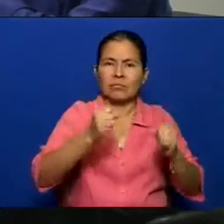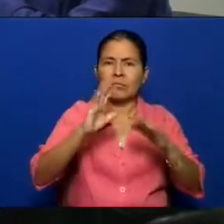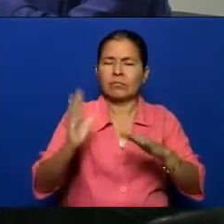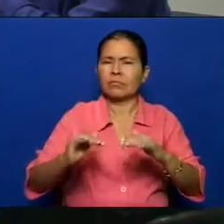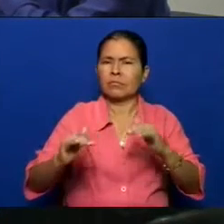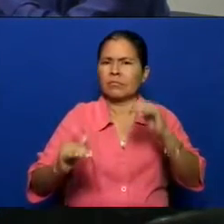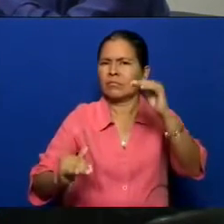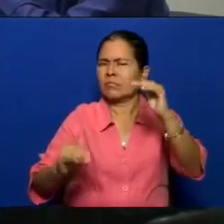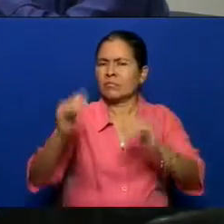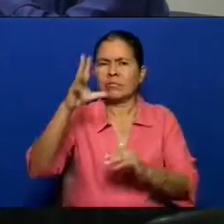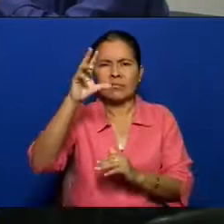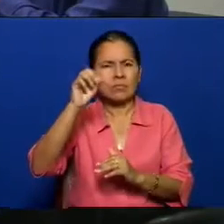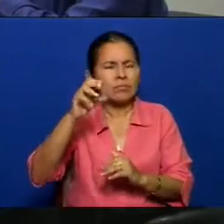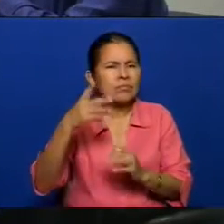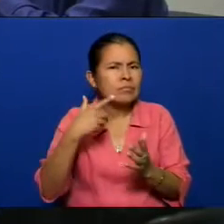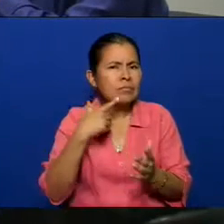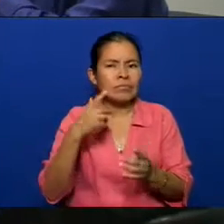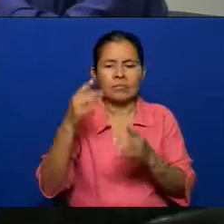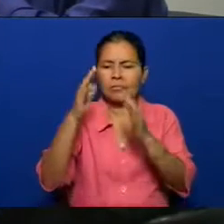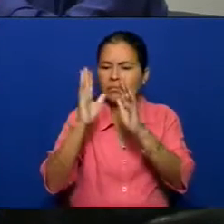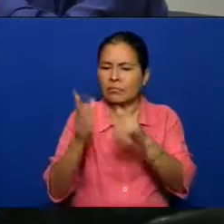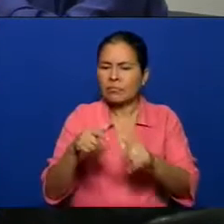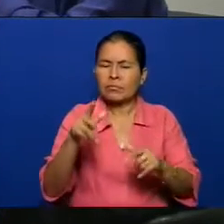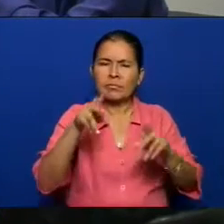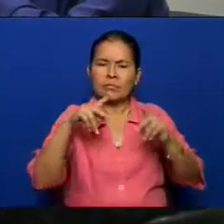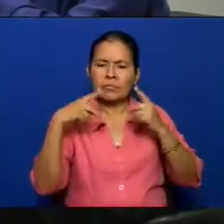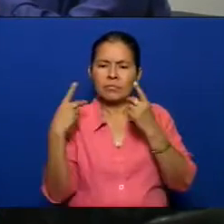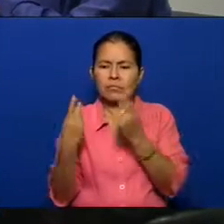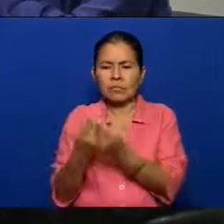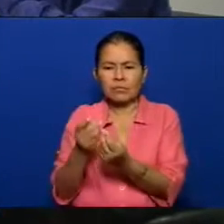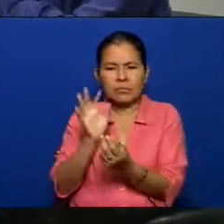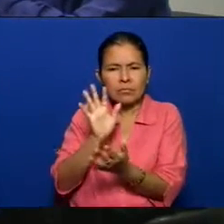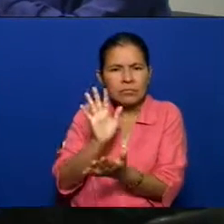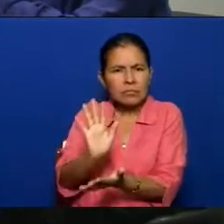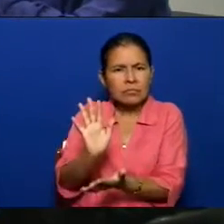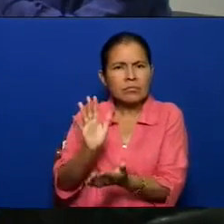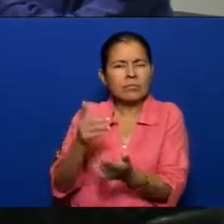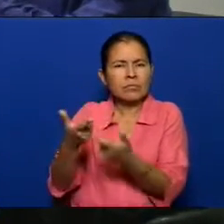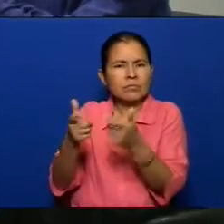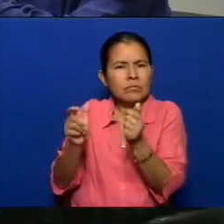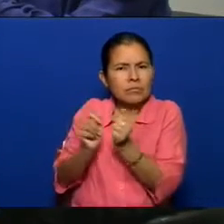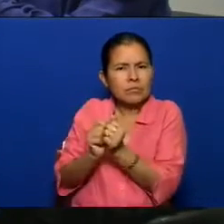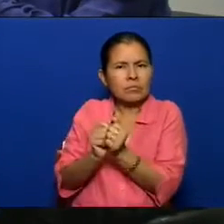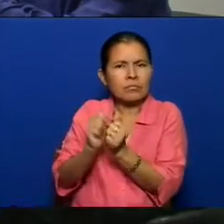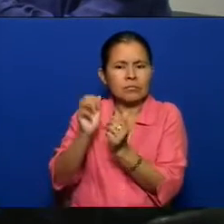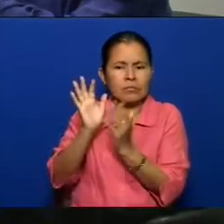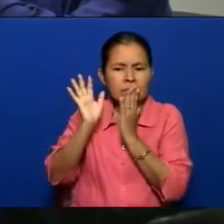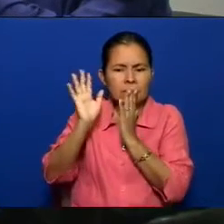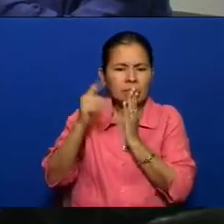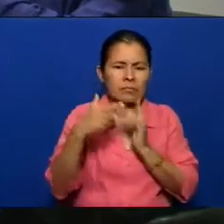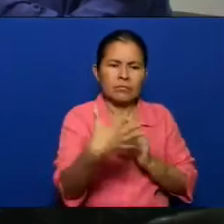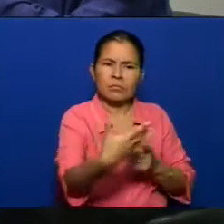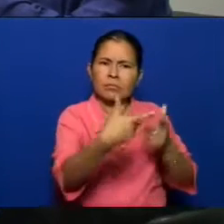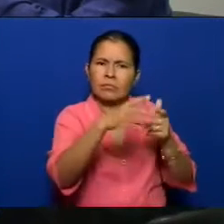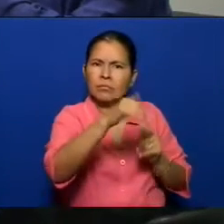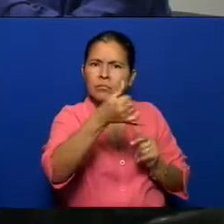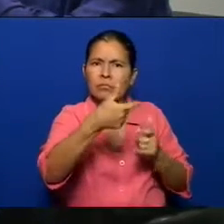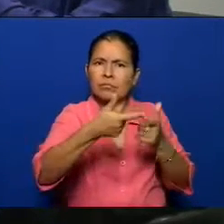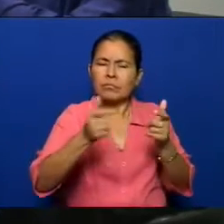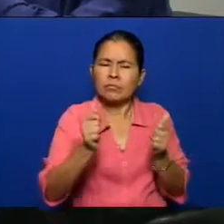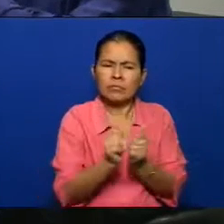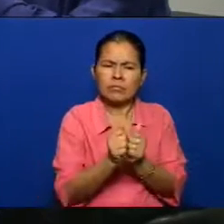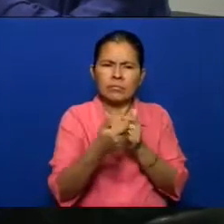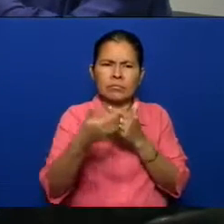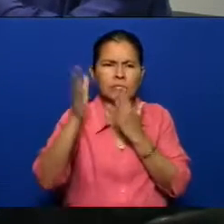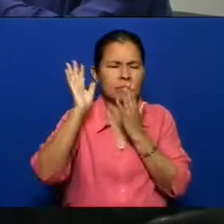niñas, entre niños que pertenecen a un pueblo étnico y a otros que pertenecen a otro pueblo étnico, sino que debemos de